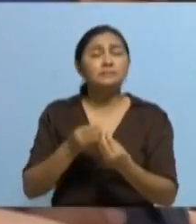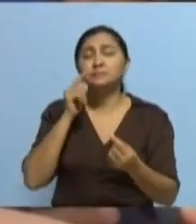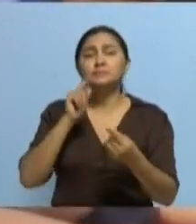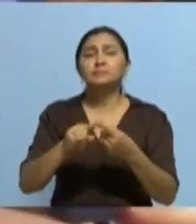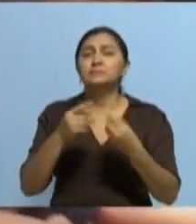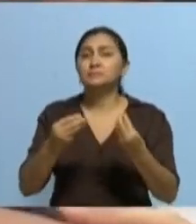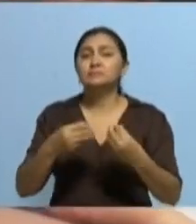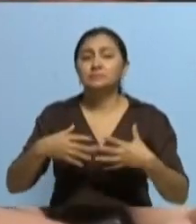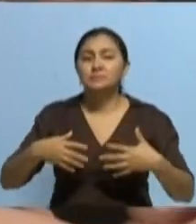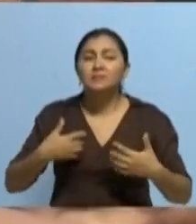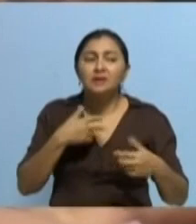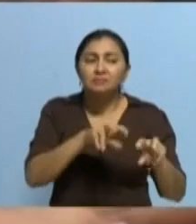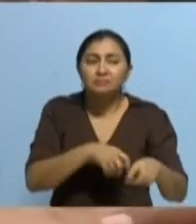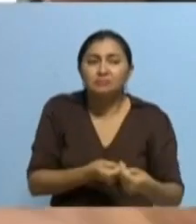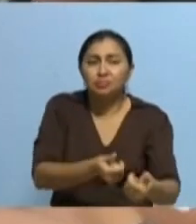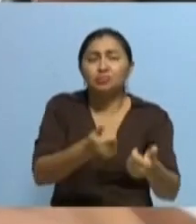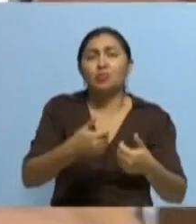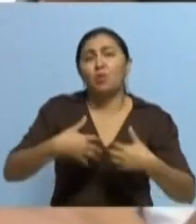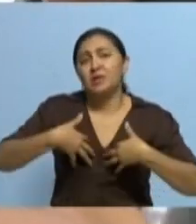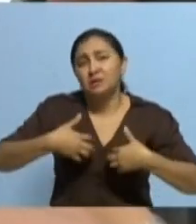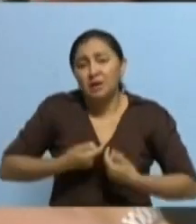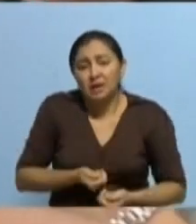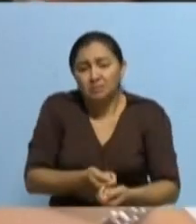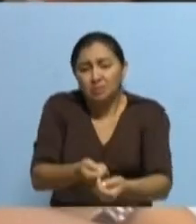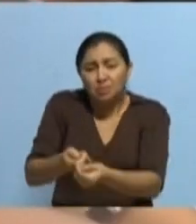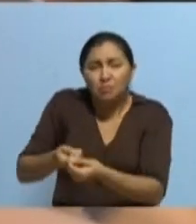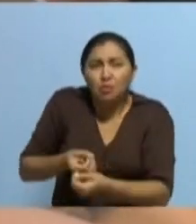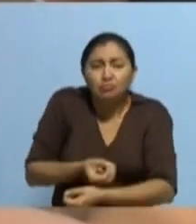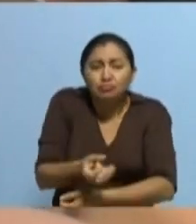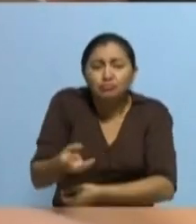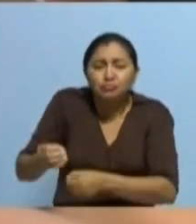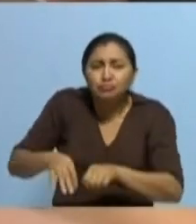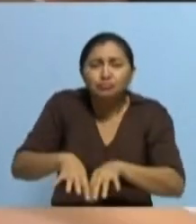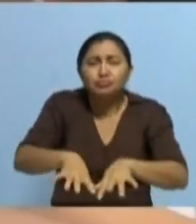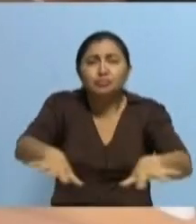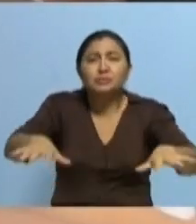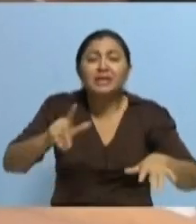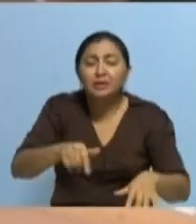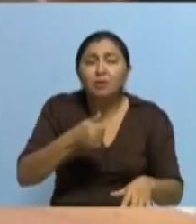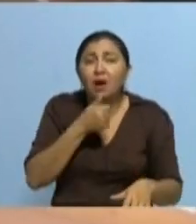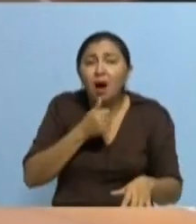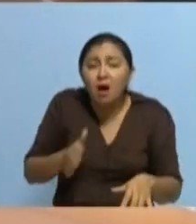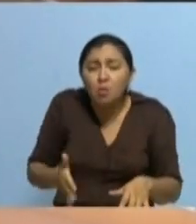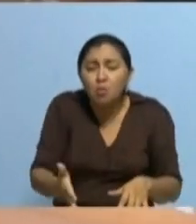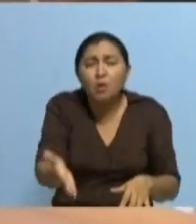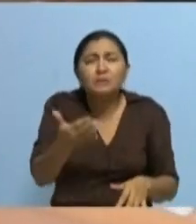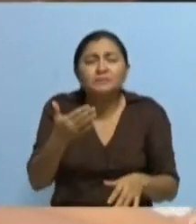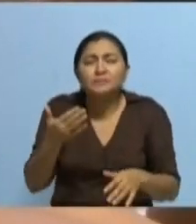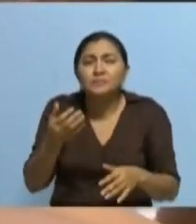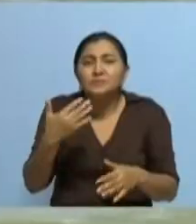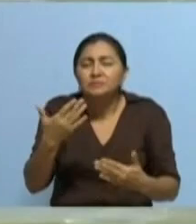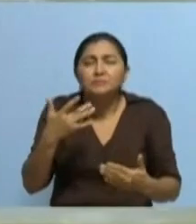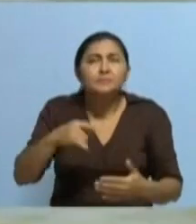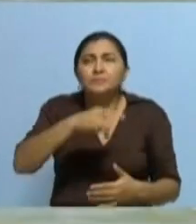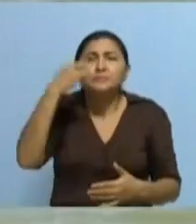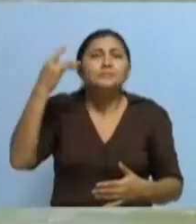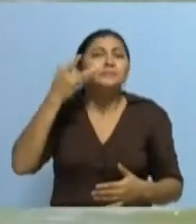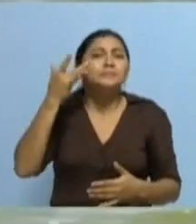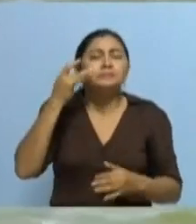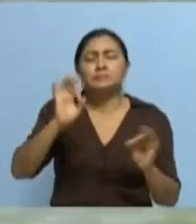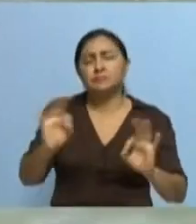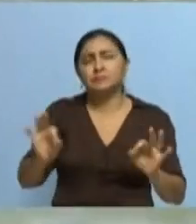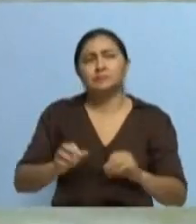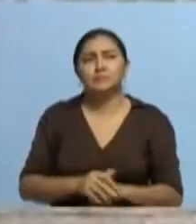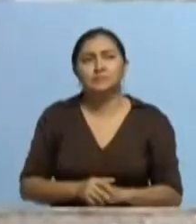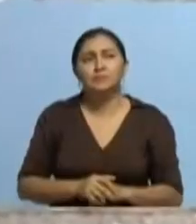tenemos con esta siembra, es que muchas veces el agua, la fuente donde estos animales se deben alimentar, no está disponible. Los cuerpos